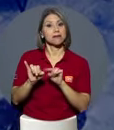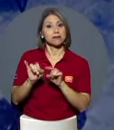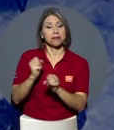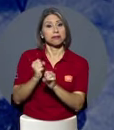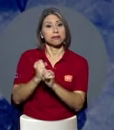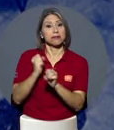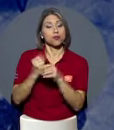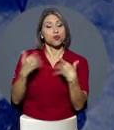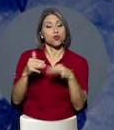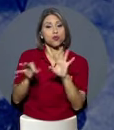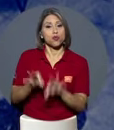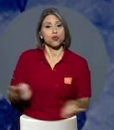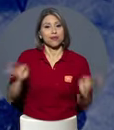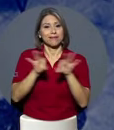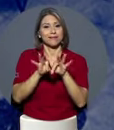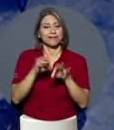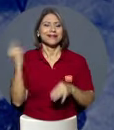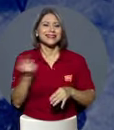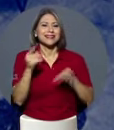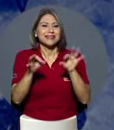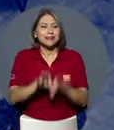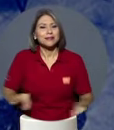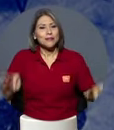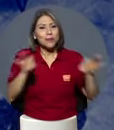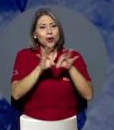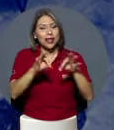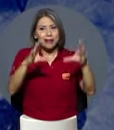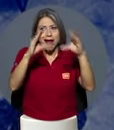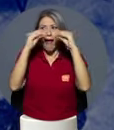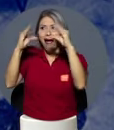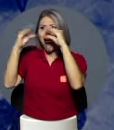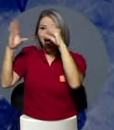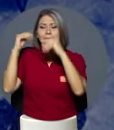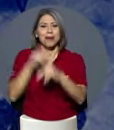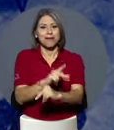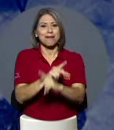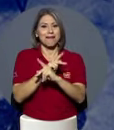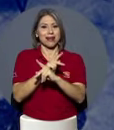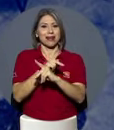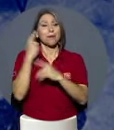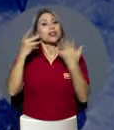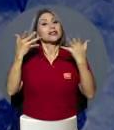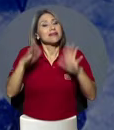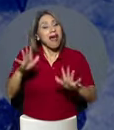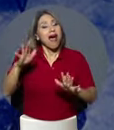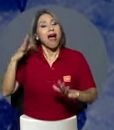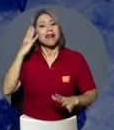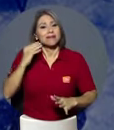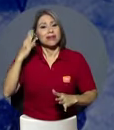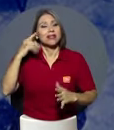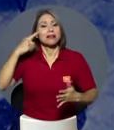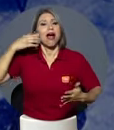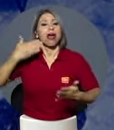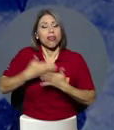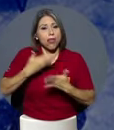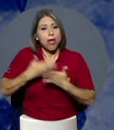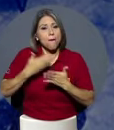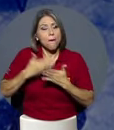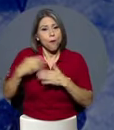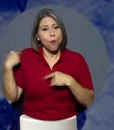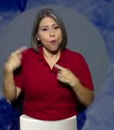materia y, como yo dije, siempre es importante tener información para prevenir, porque la experiencia nos ha demostrado, ¿verdad?, con los sismos